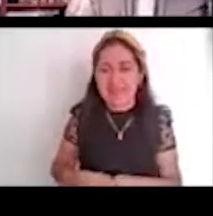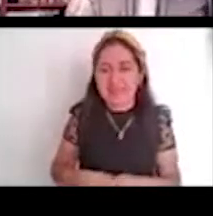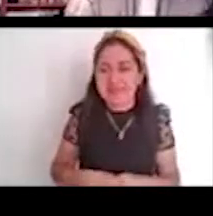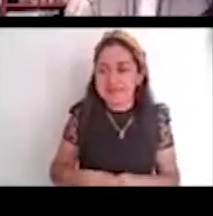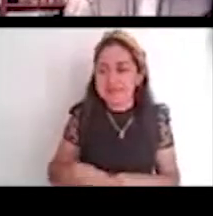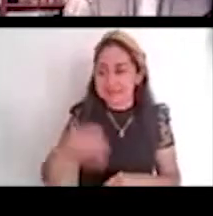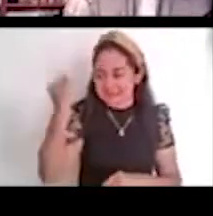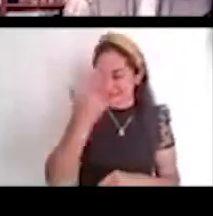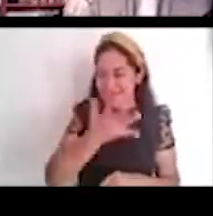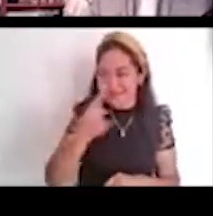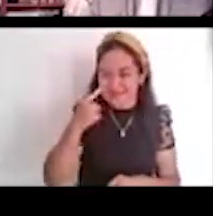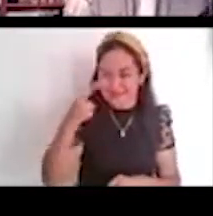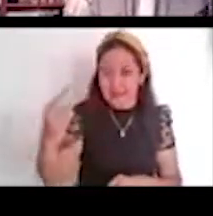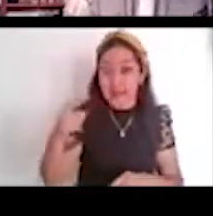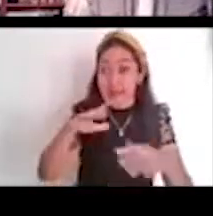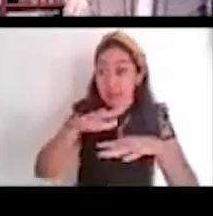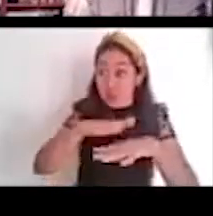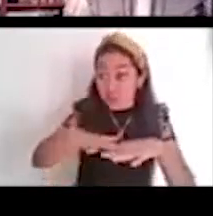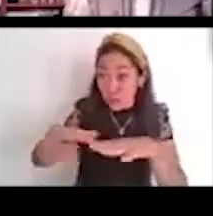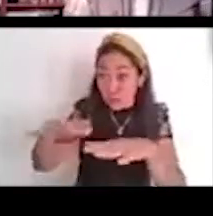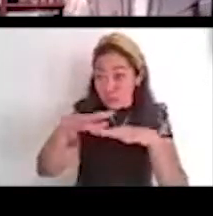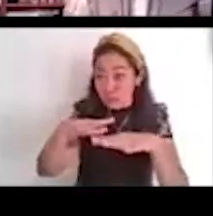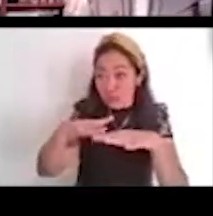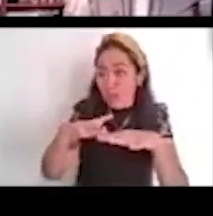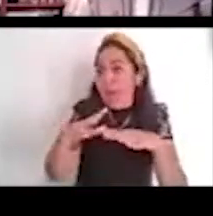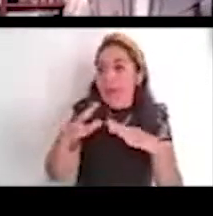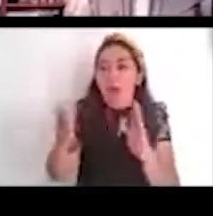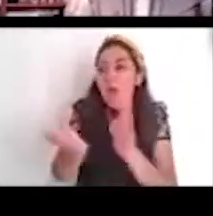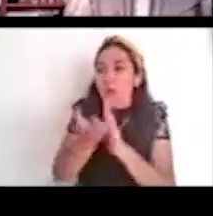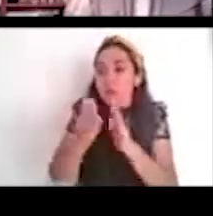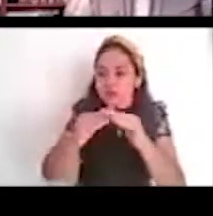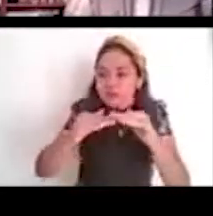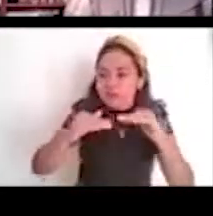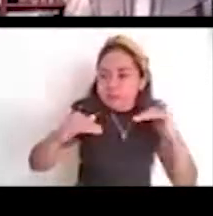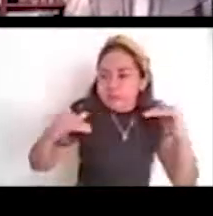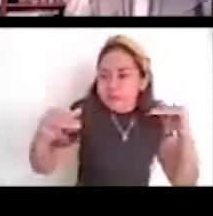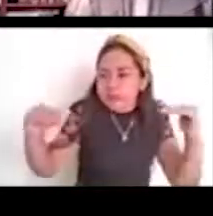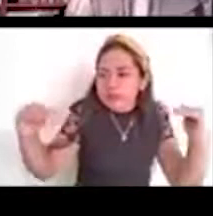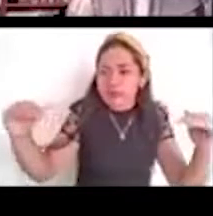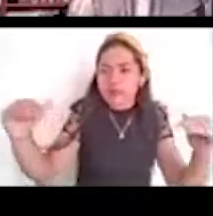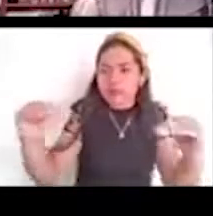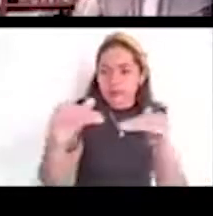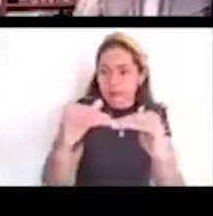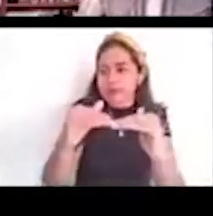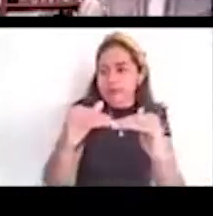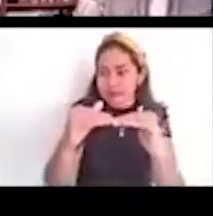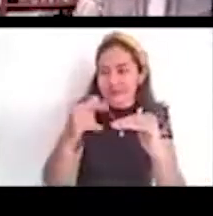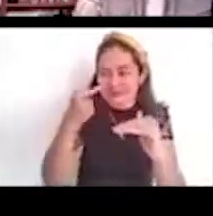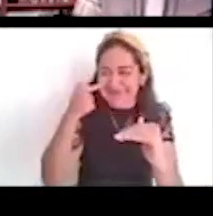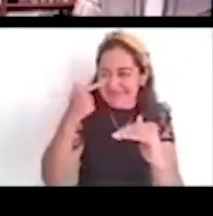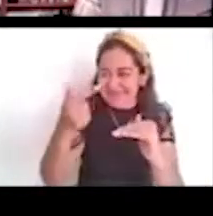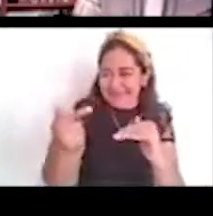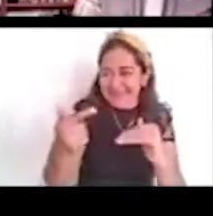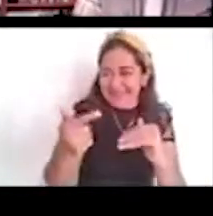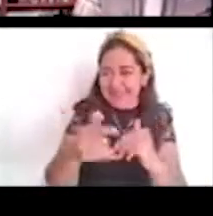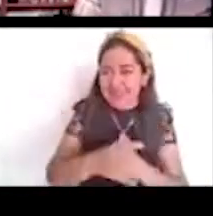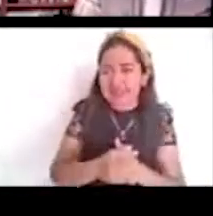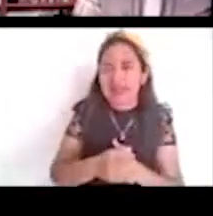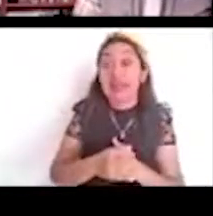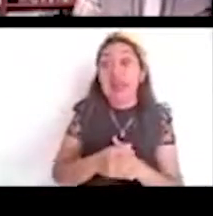Es suelo artificial. El paisaje chinampero es un paisaje